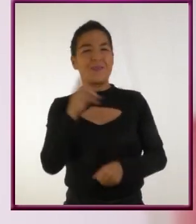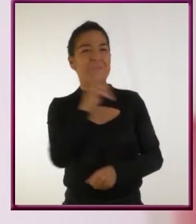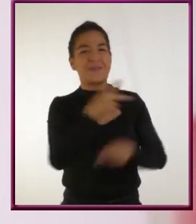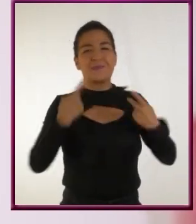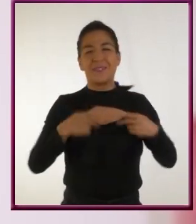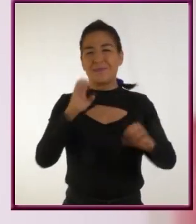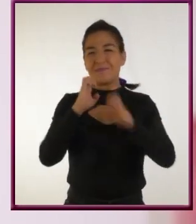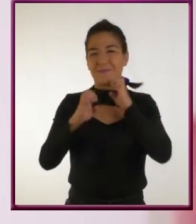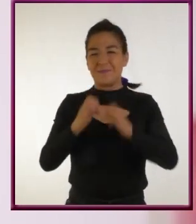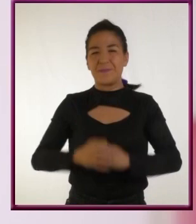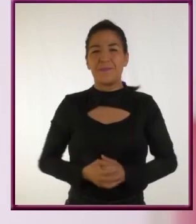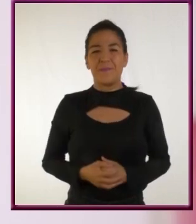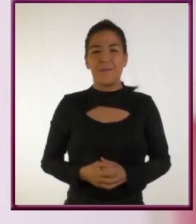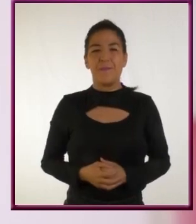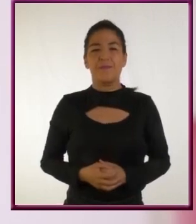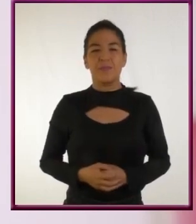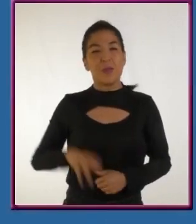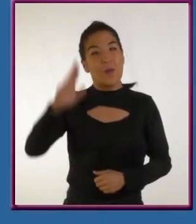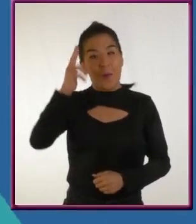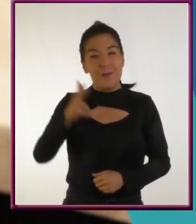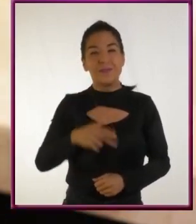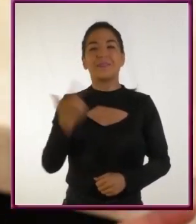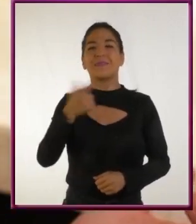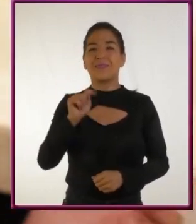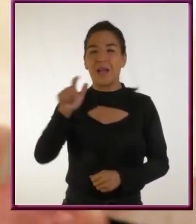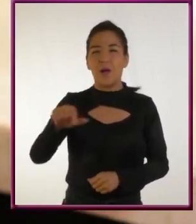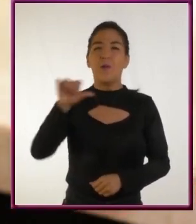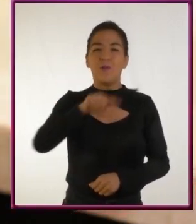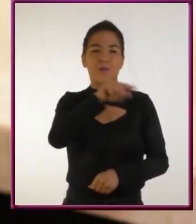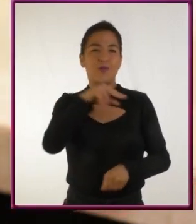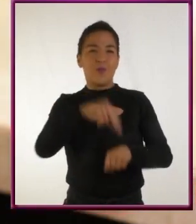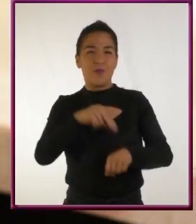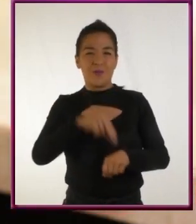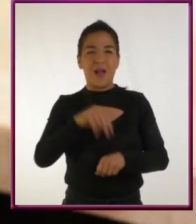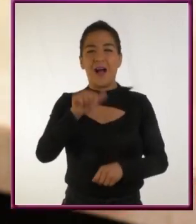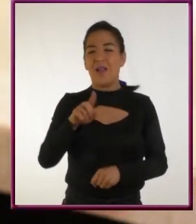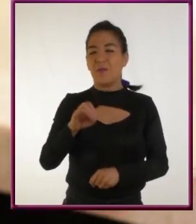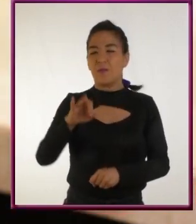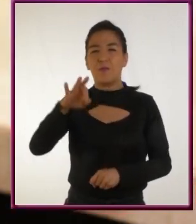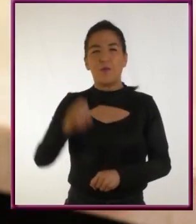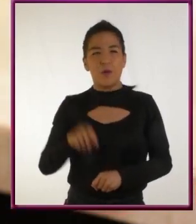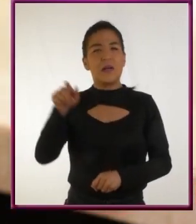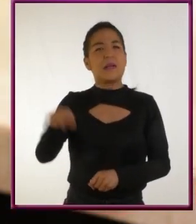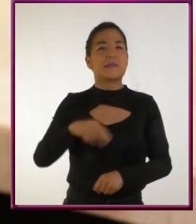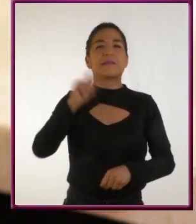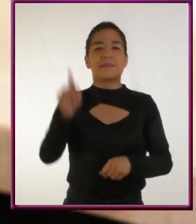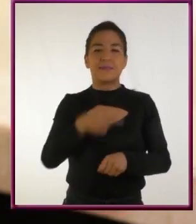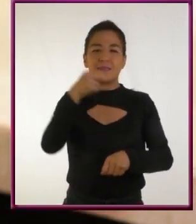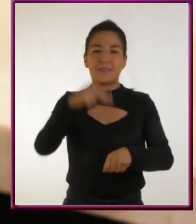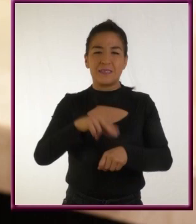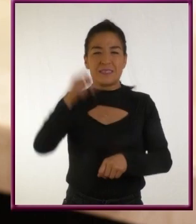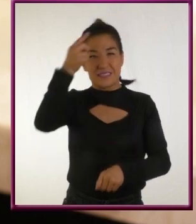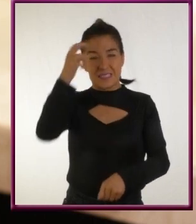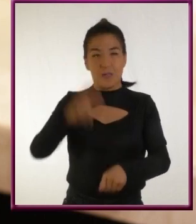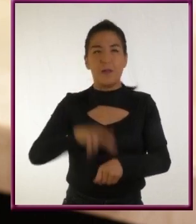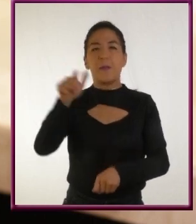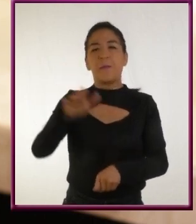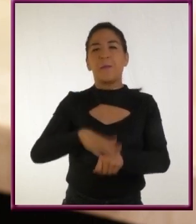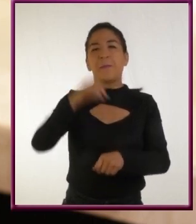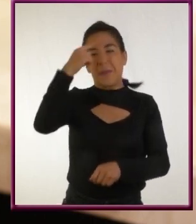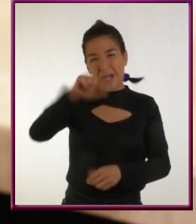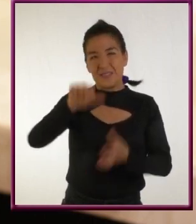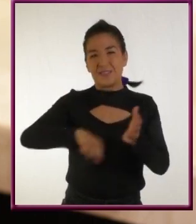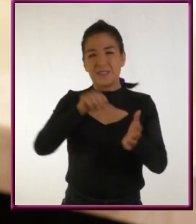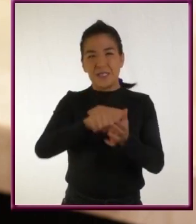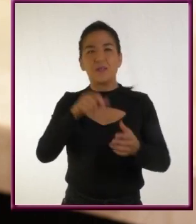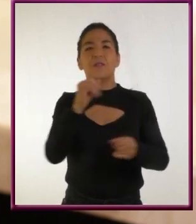Veamos qué dice nuestro entrevistado el día de hoy. Hola, ¿qué tal? Estamos con el doctor Adolfo Sánchez Valenzuela, quien es director de la Unidad